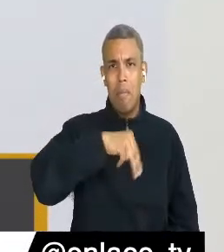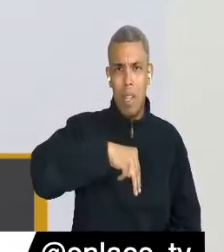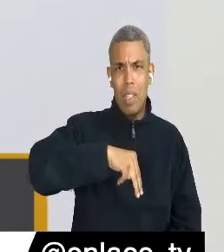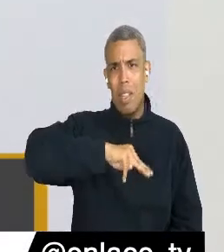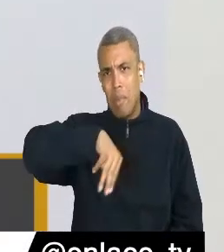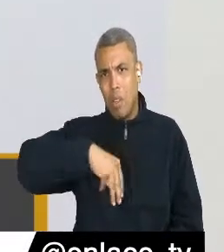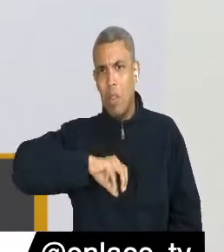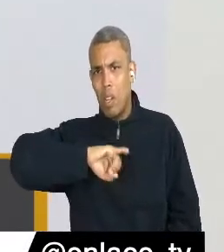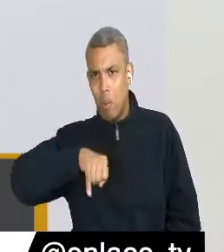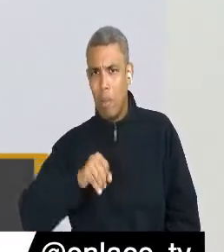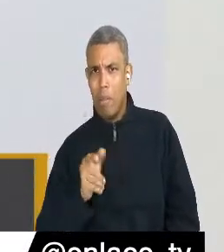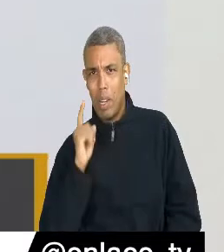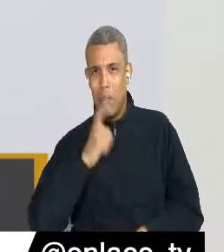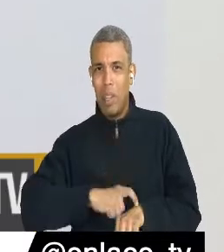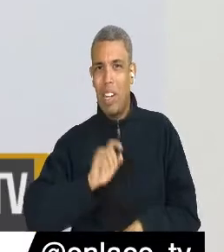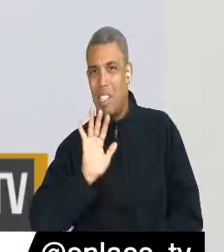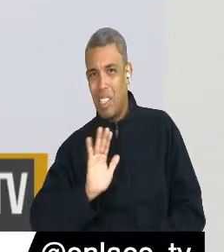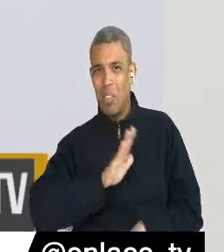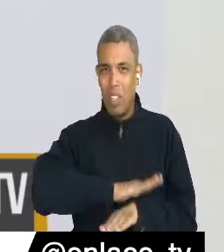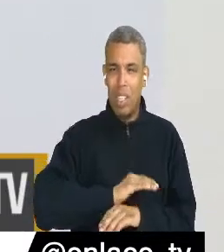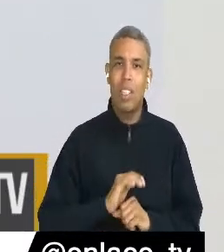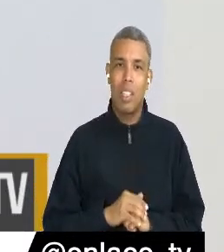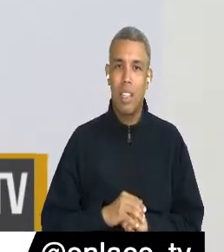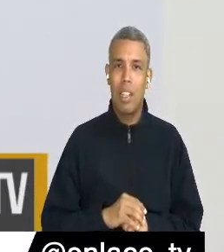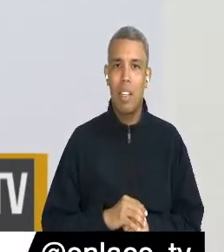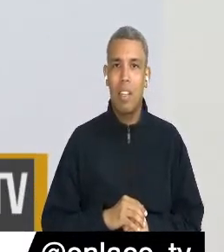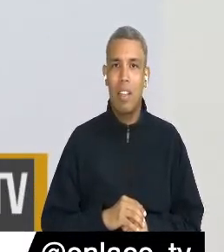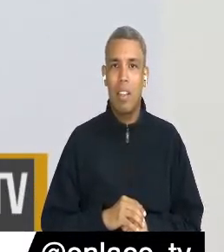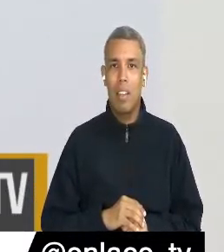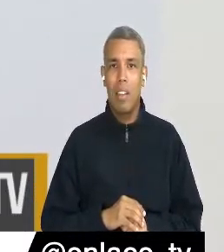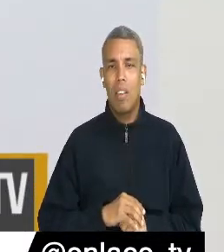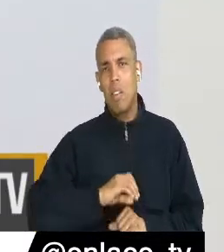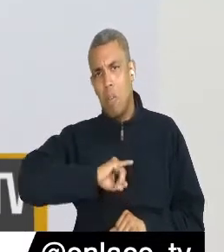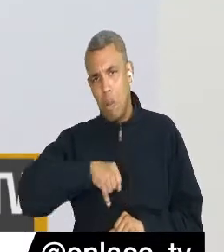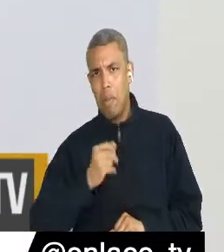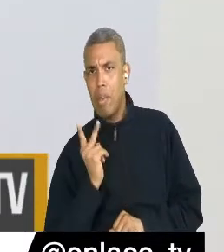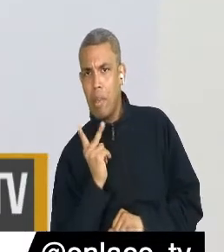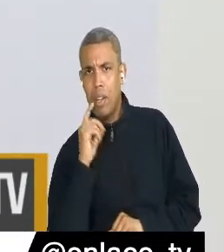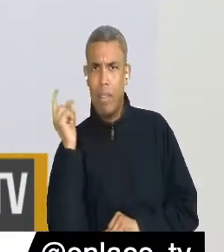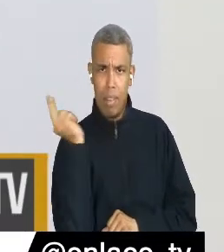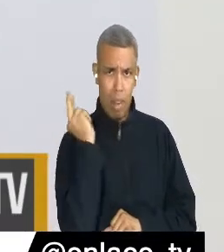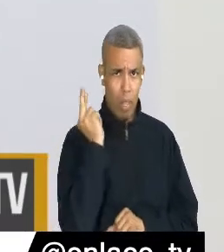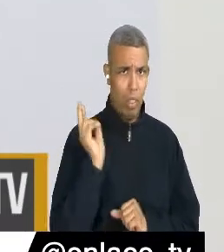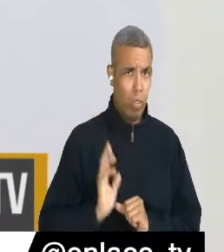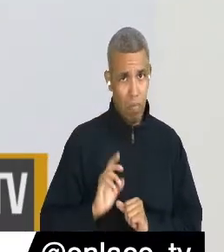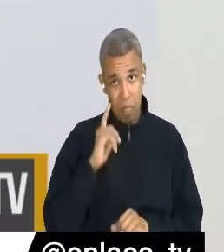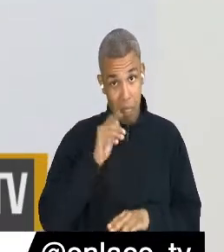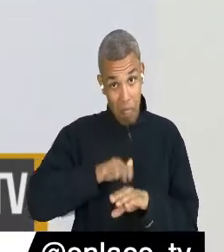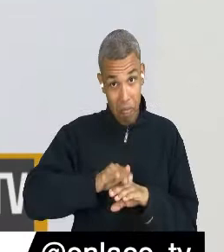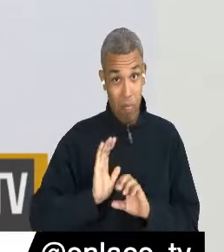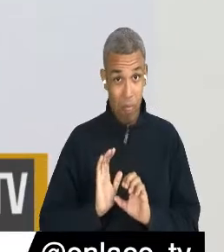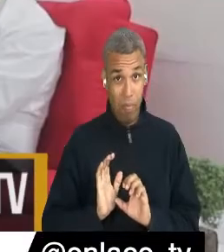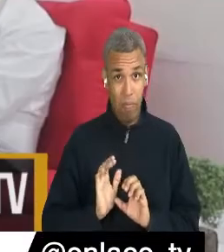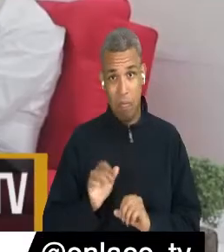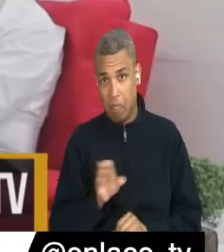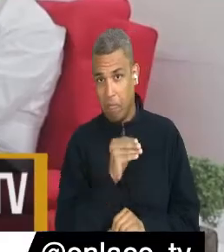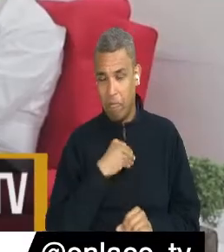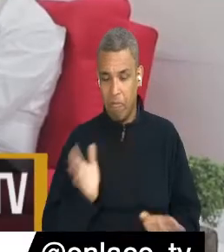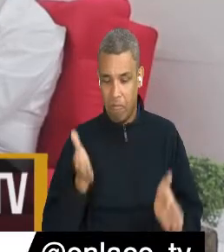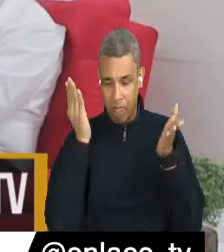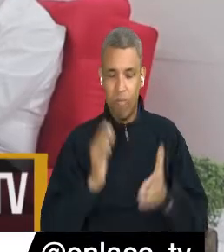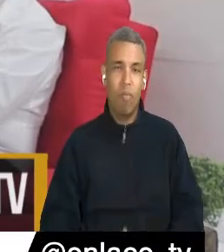las 5 de la tarde, martes y miércoles en vivo, jueves y viernes repetición, y pues que se hace especialmente para todos los televidentes. En este